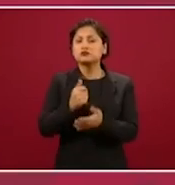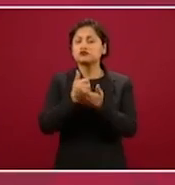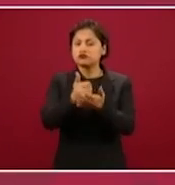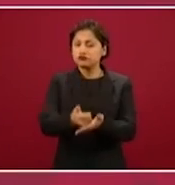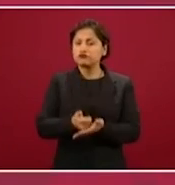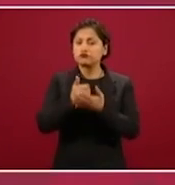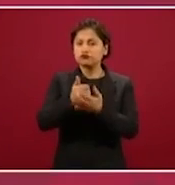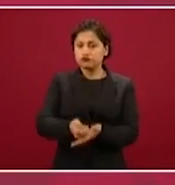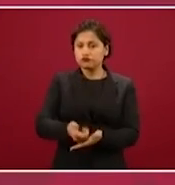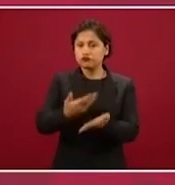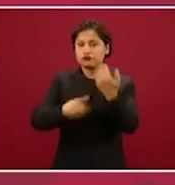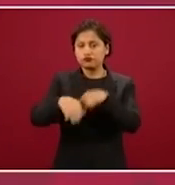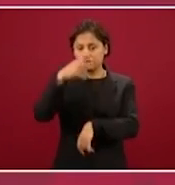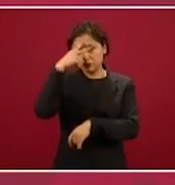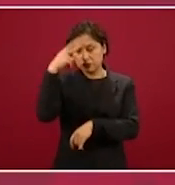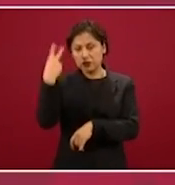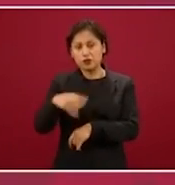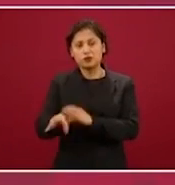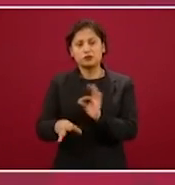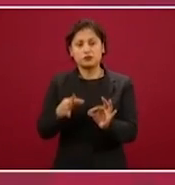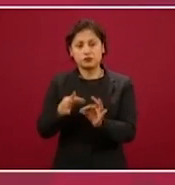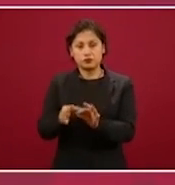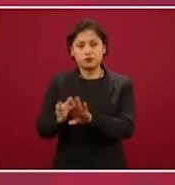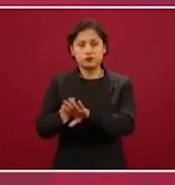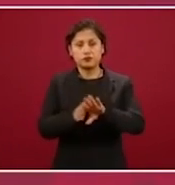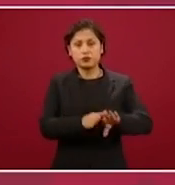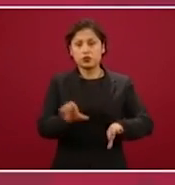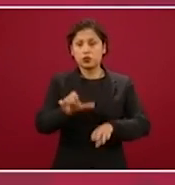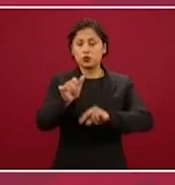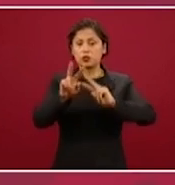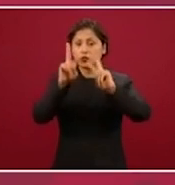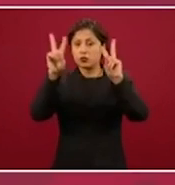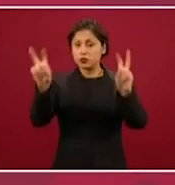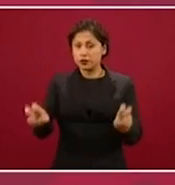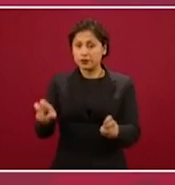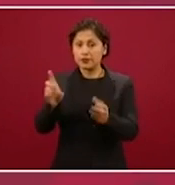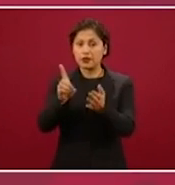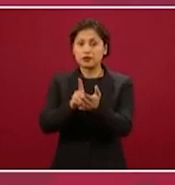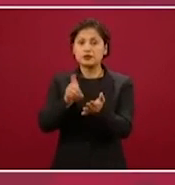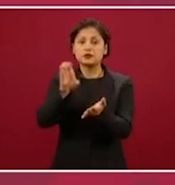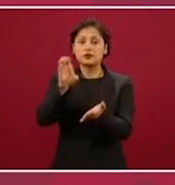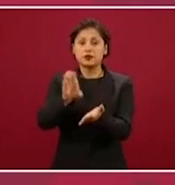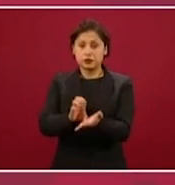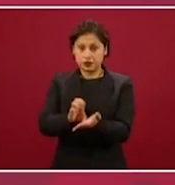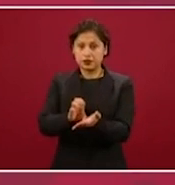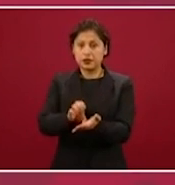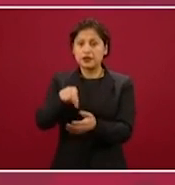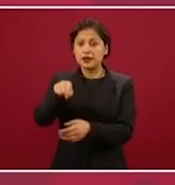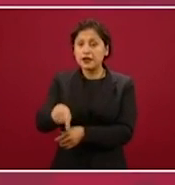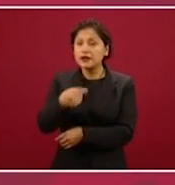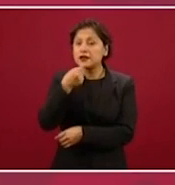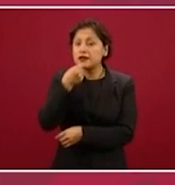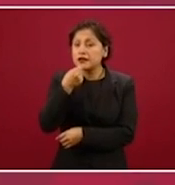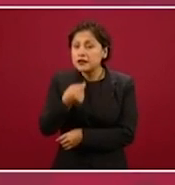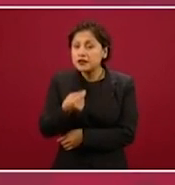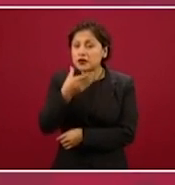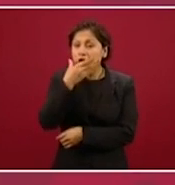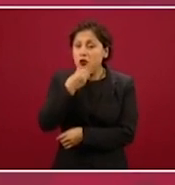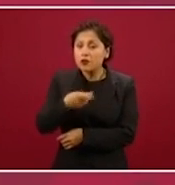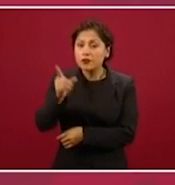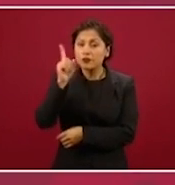de discapacidad, ahí sí es niñas, niños, prioridad,